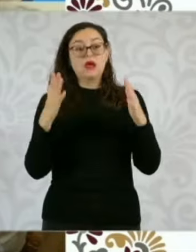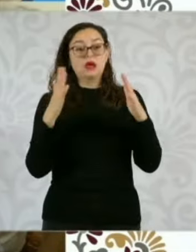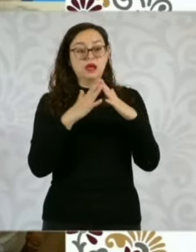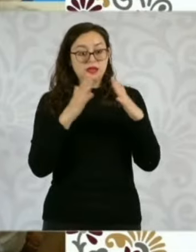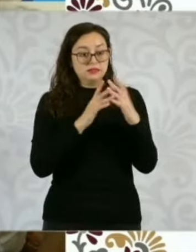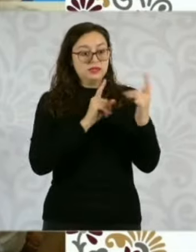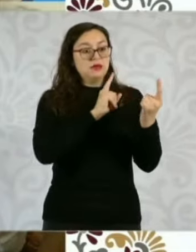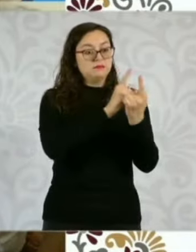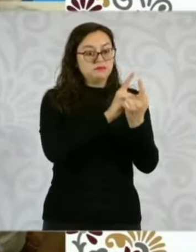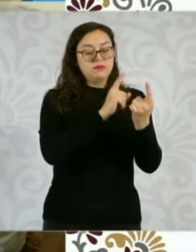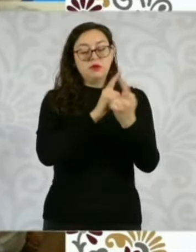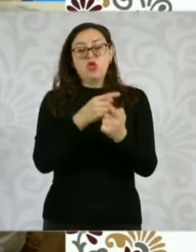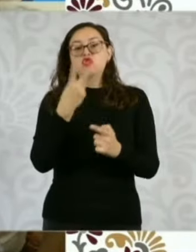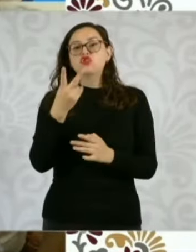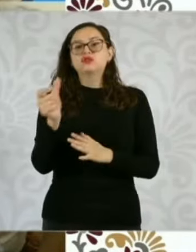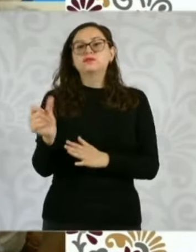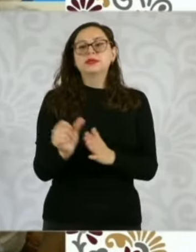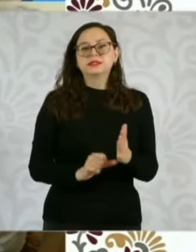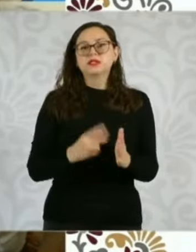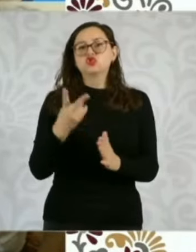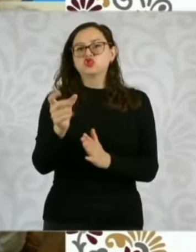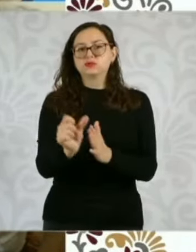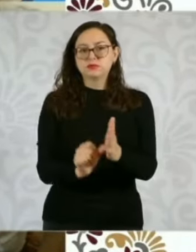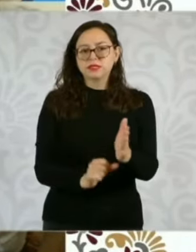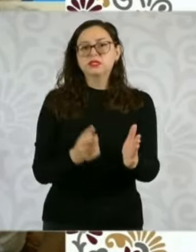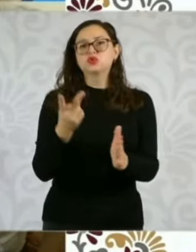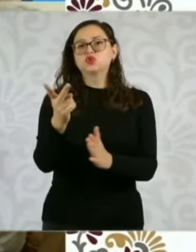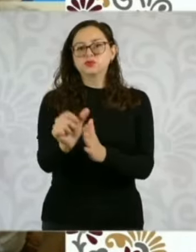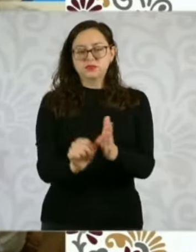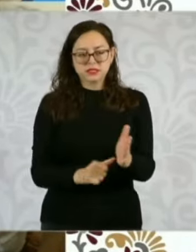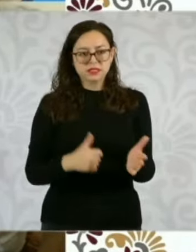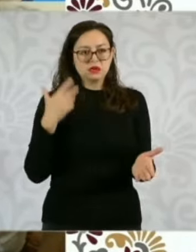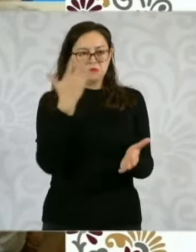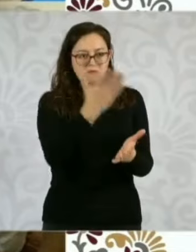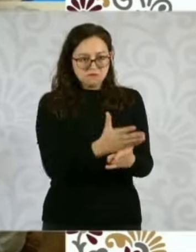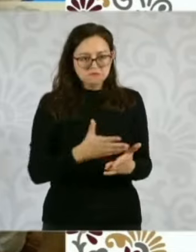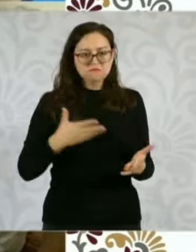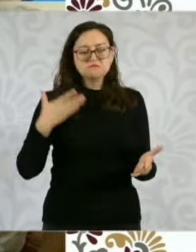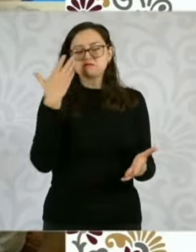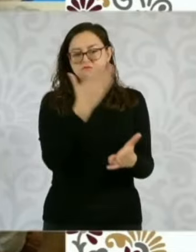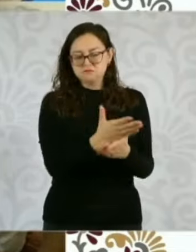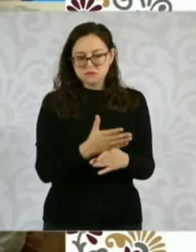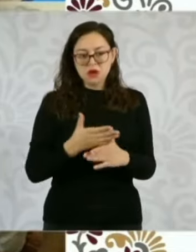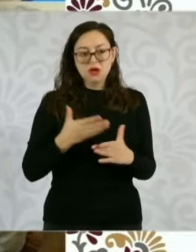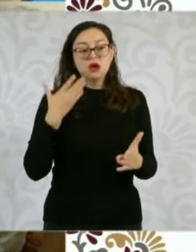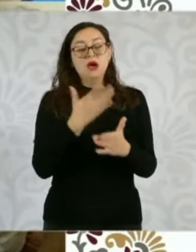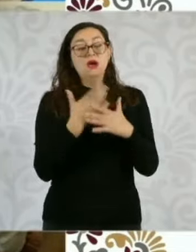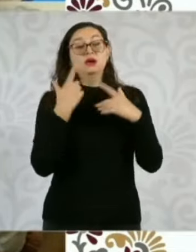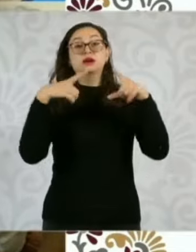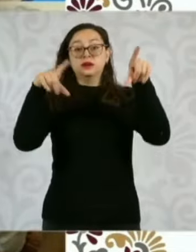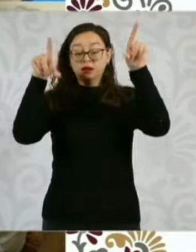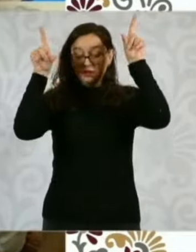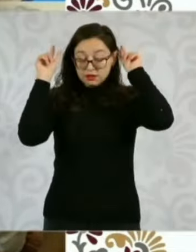periódica bimestralmente, es lo que se tiene planeado. Las enfermeras,